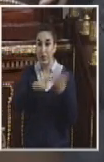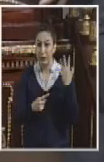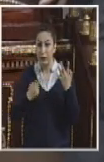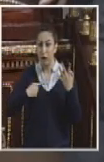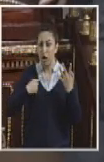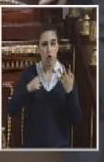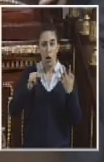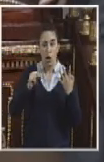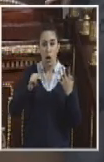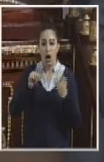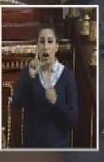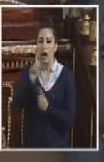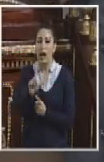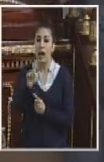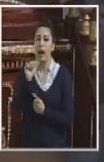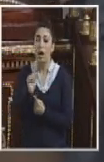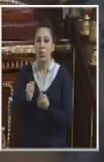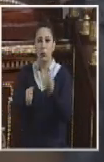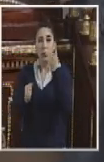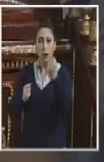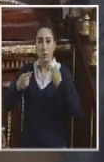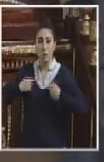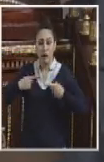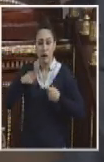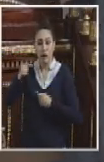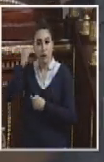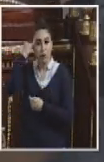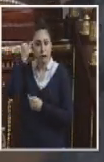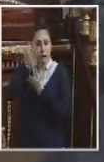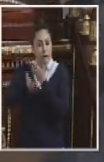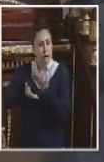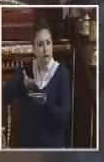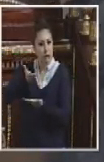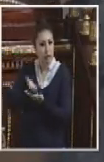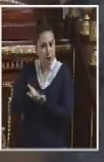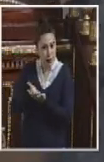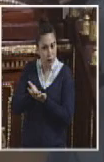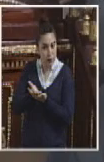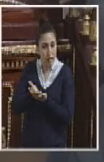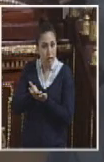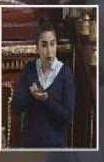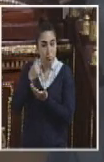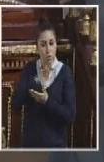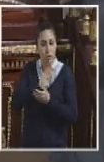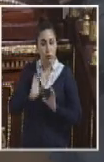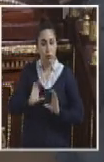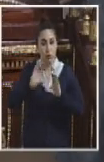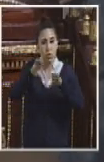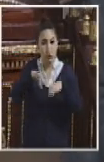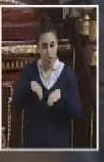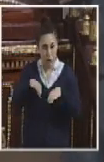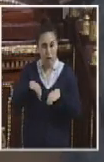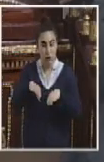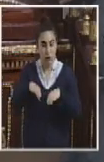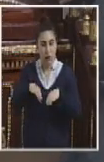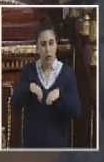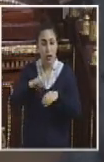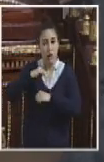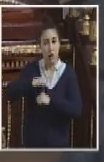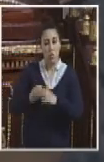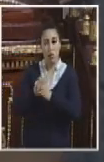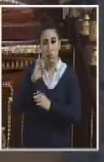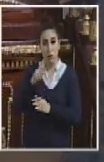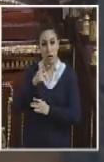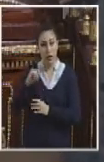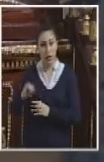persona en singular que habrá de proponer al Congreso, la persona en singular que habrá de proponer al Congreso y